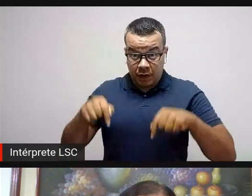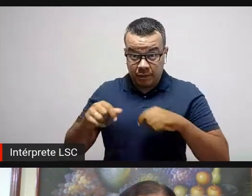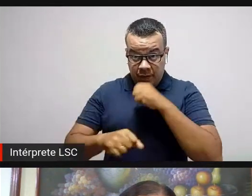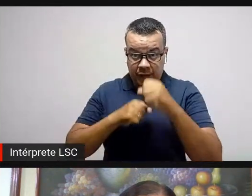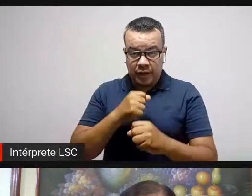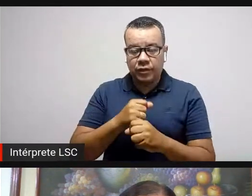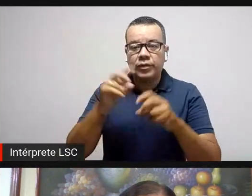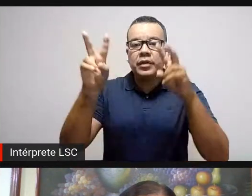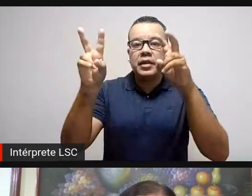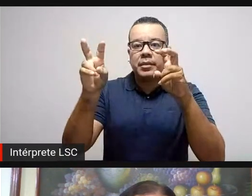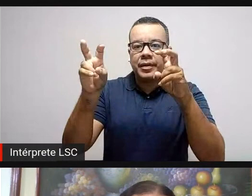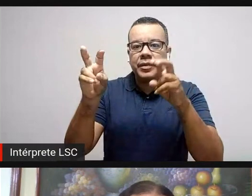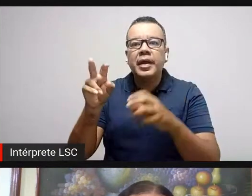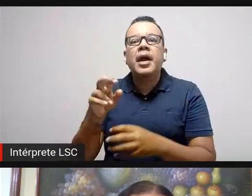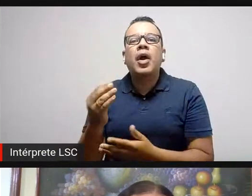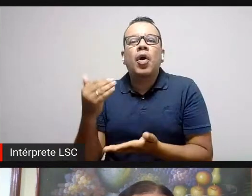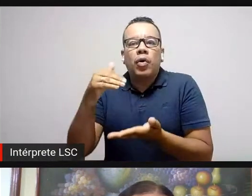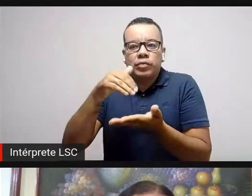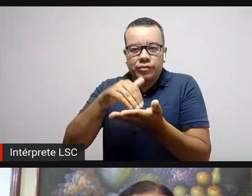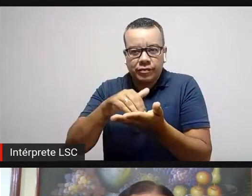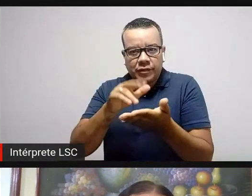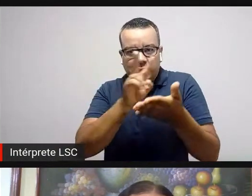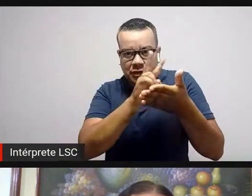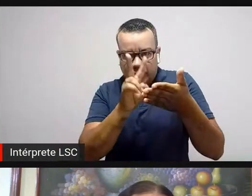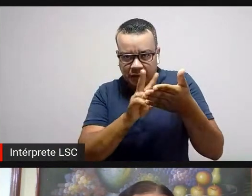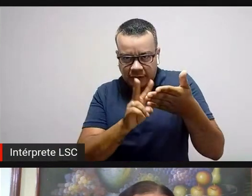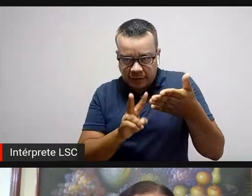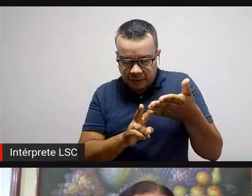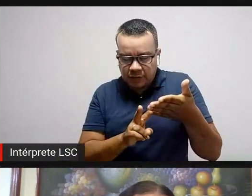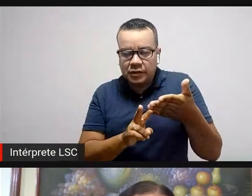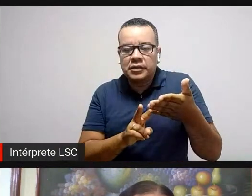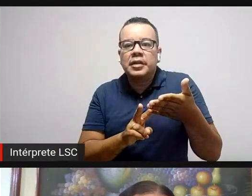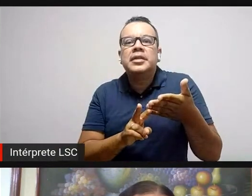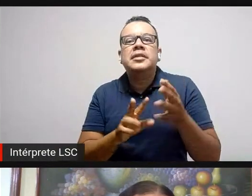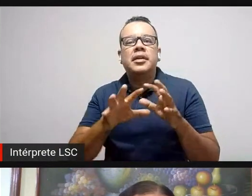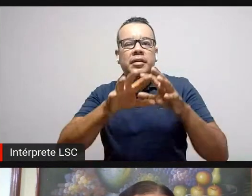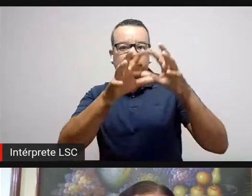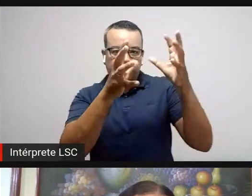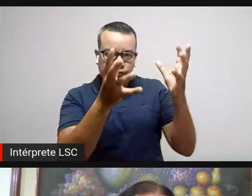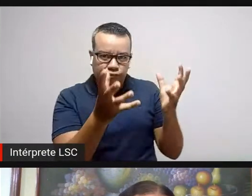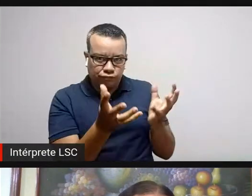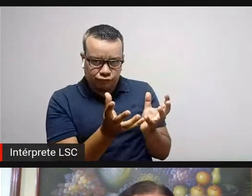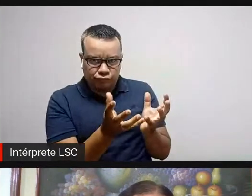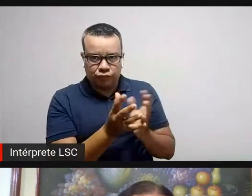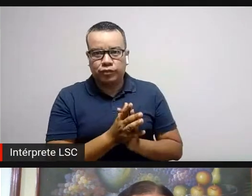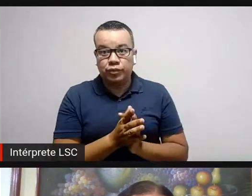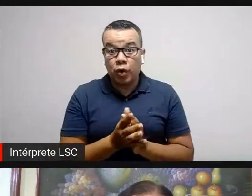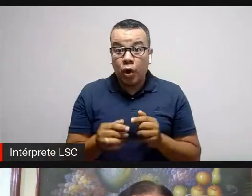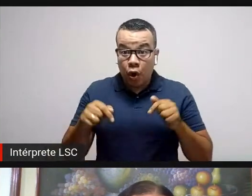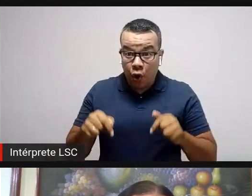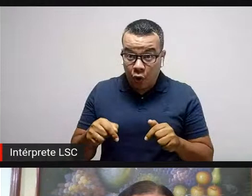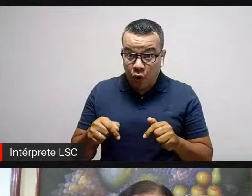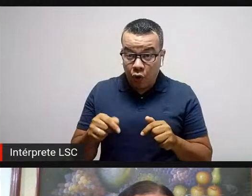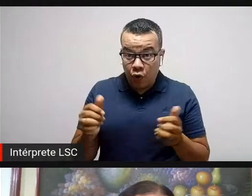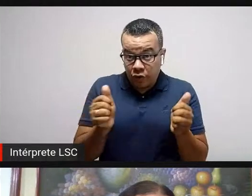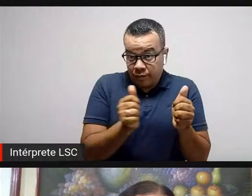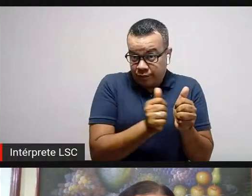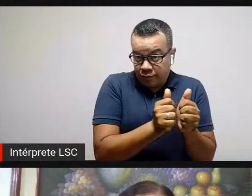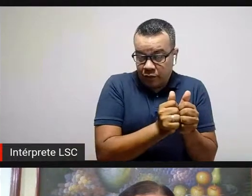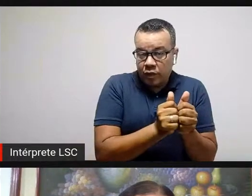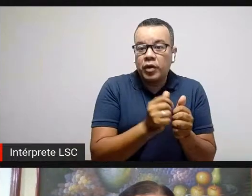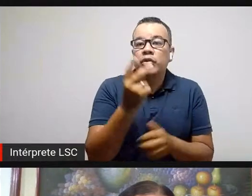con la presencia de dos poetas pereiranos, Carolina Hidalgo y Wider Cardona. Y, cómo no,